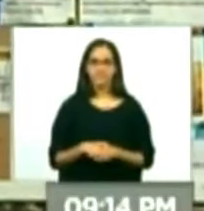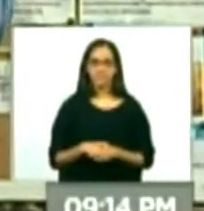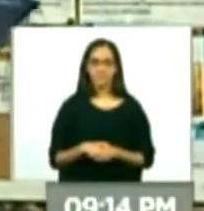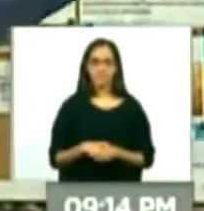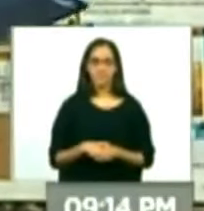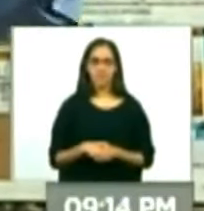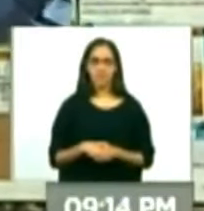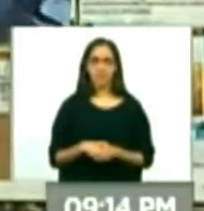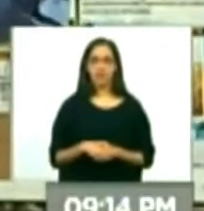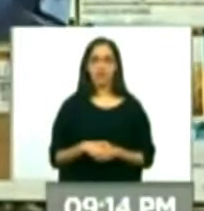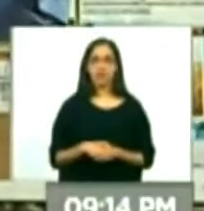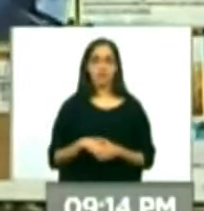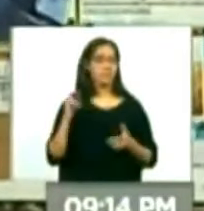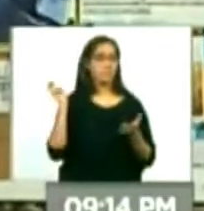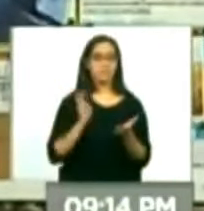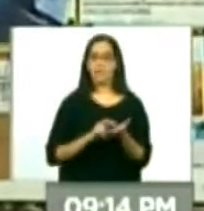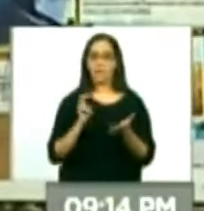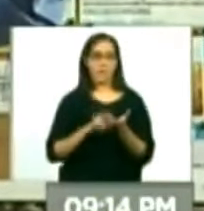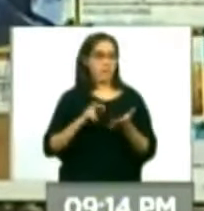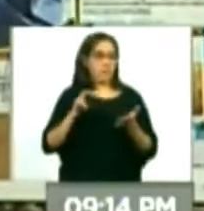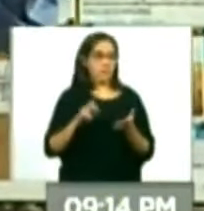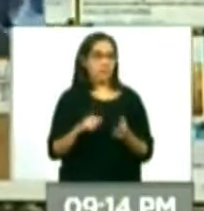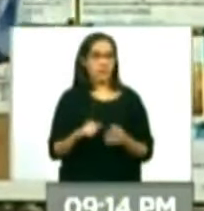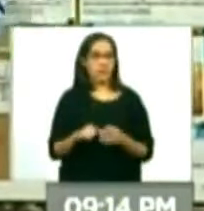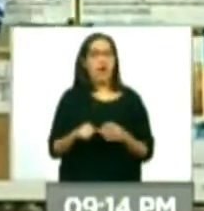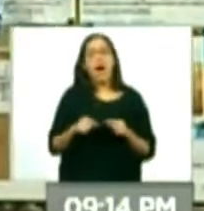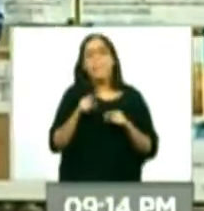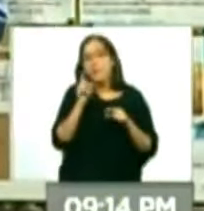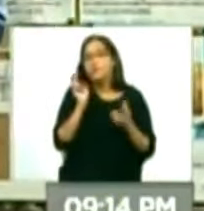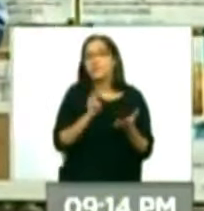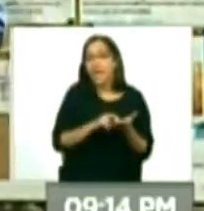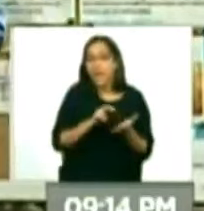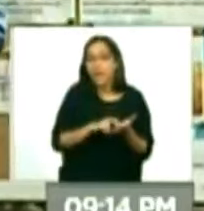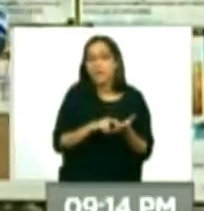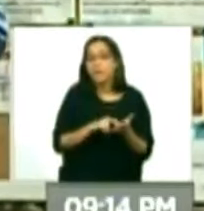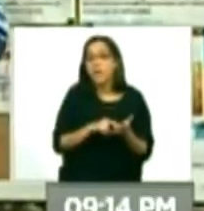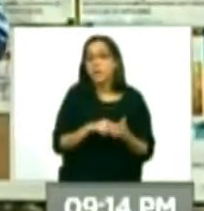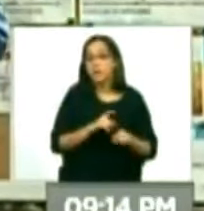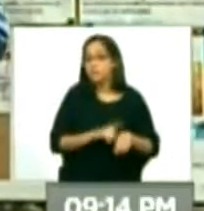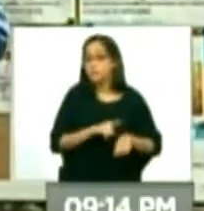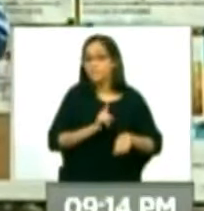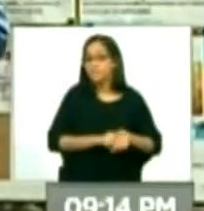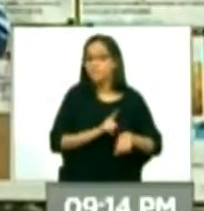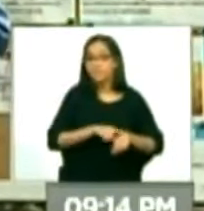Y saltan. Pero usted está saltando a destiempo, señora.